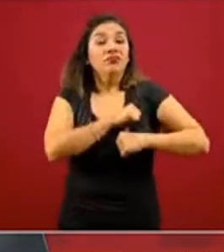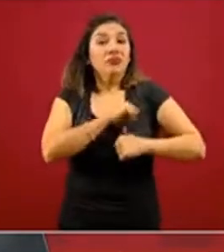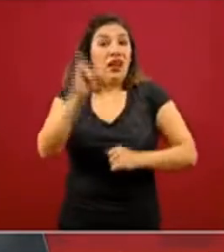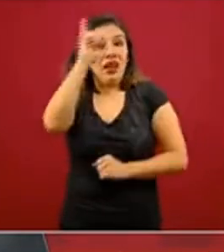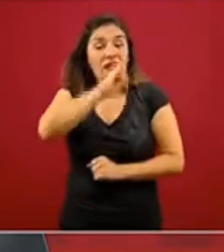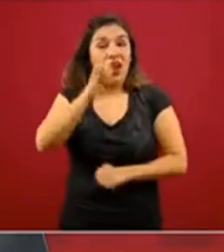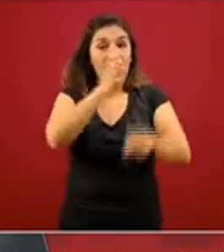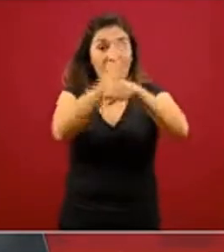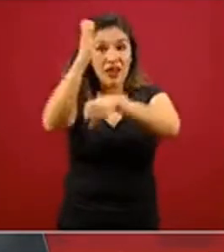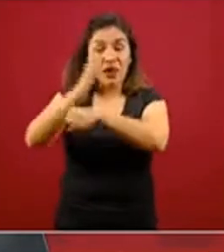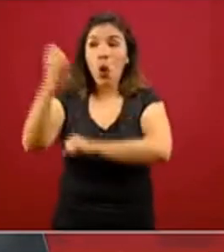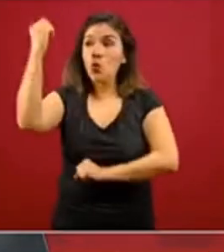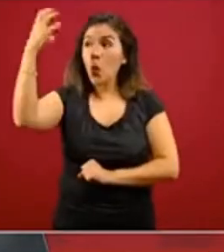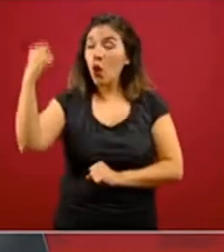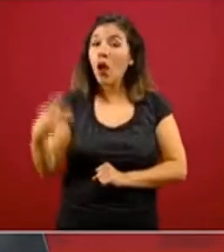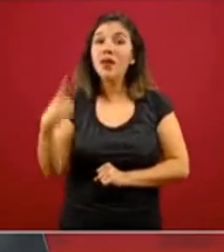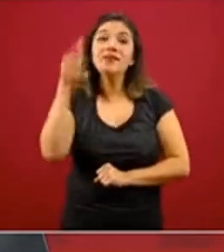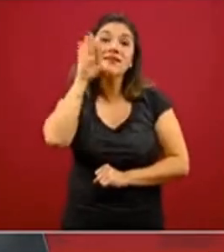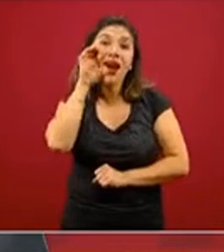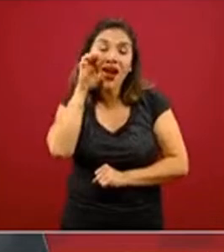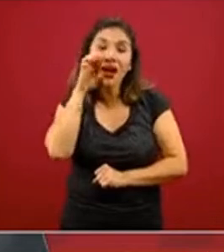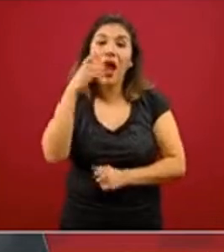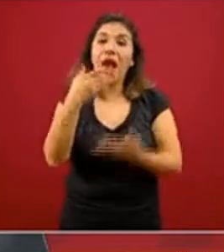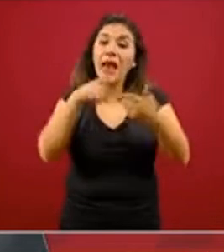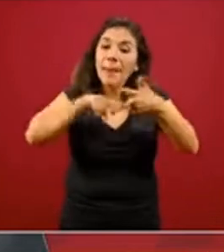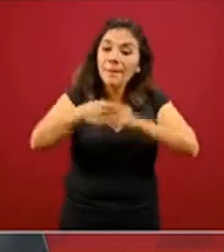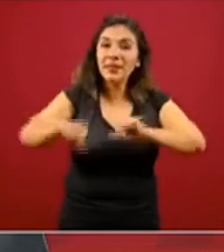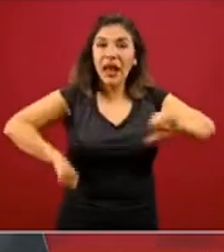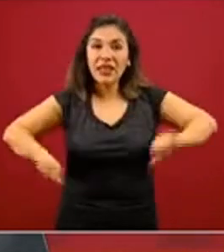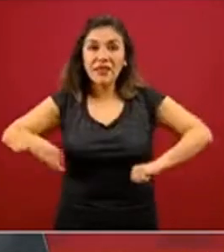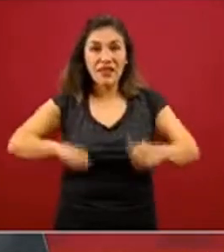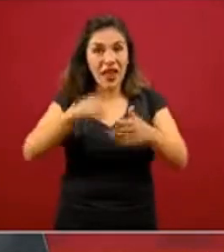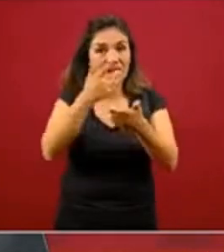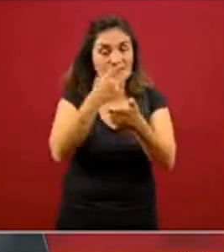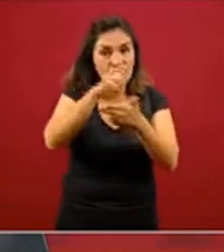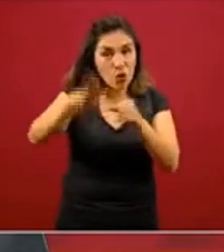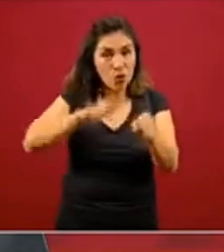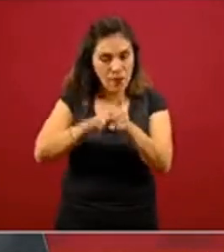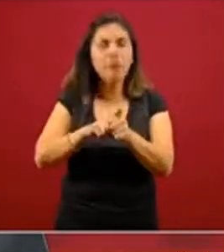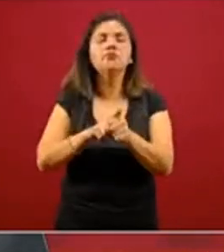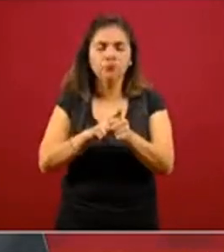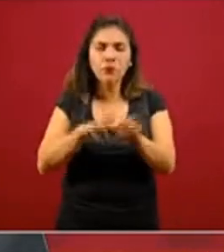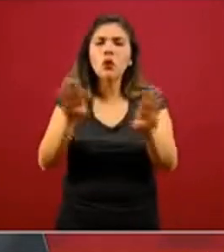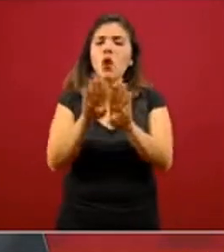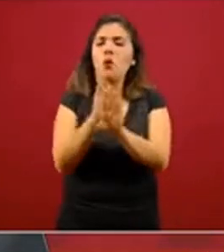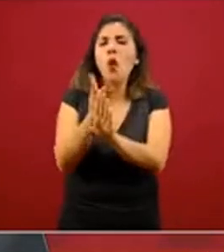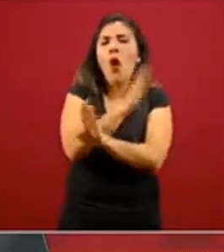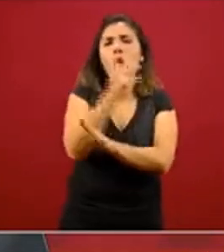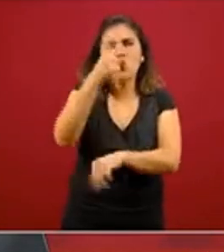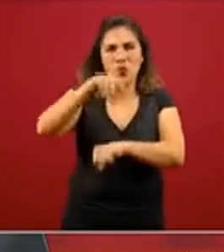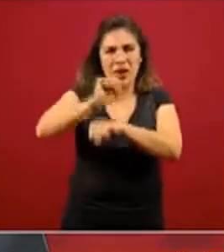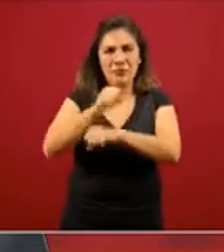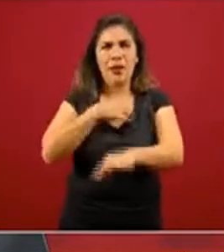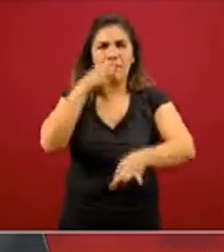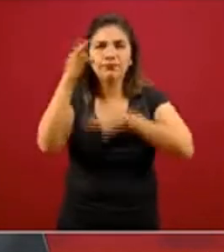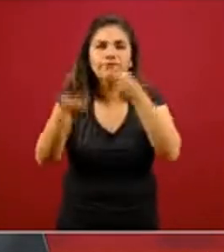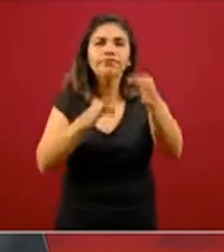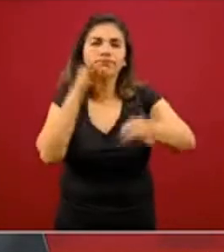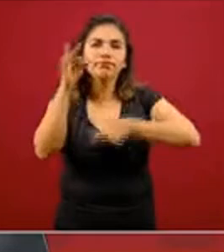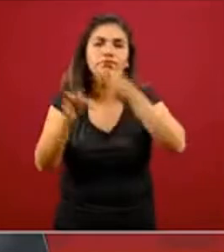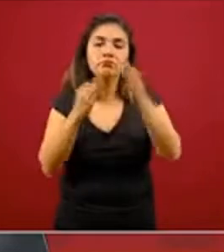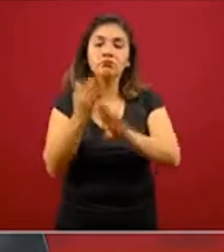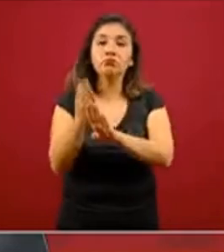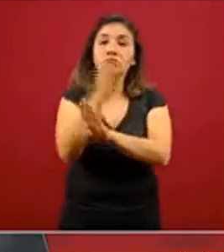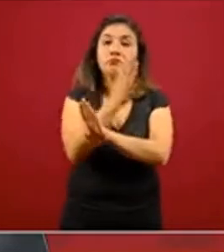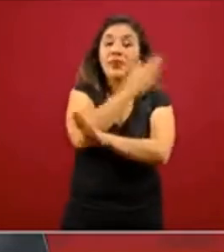semáforo naranja y la reactivación de la vida pública. Como comentábamos a lo largo de la semana previa, desde hace